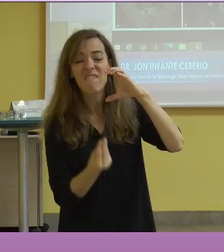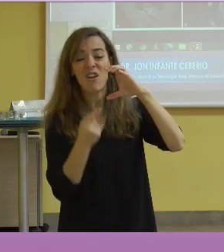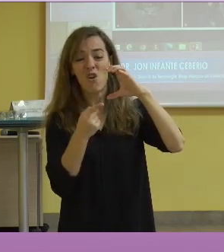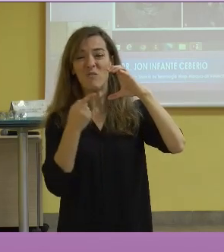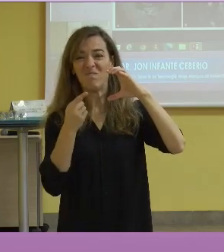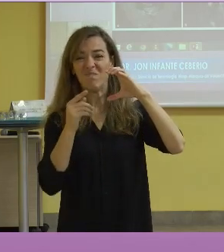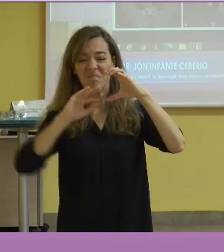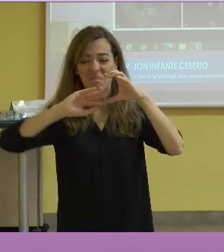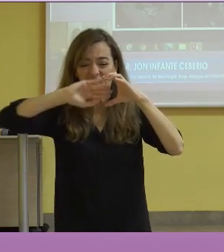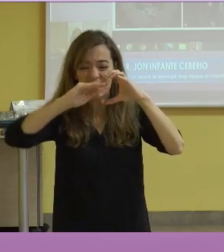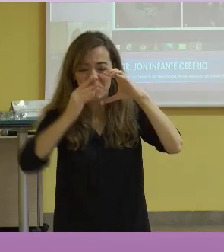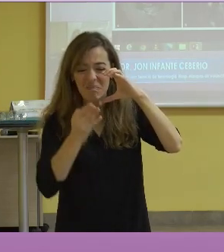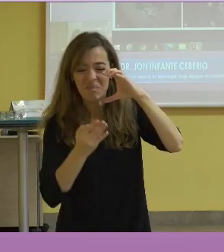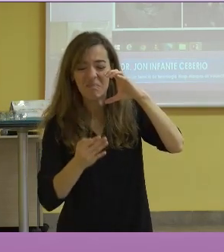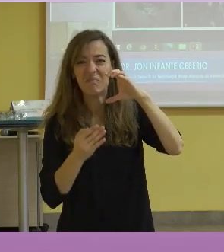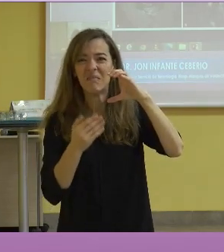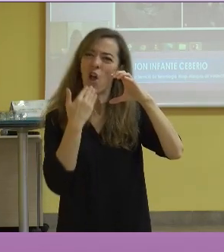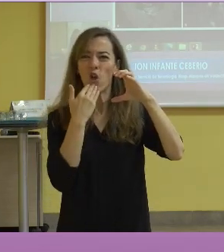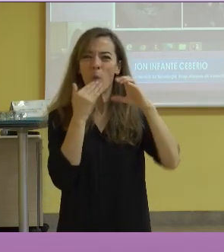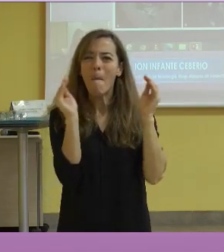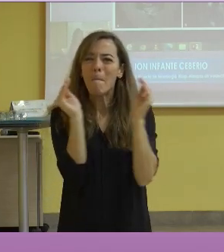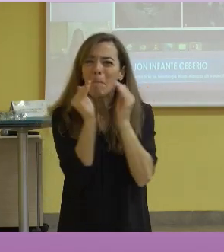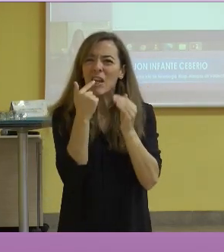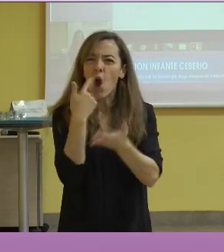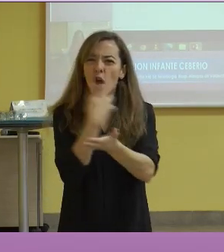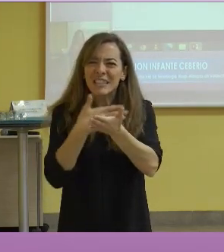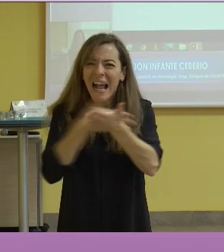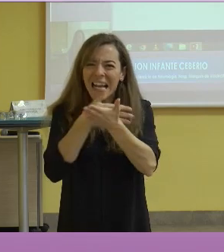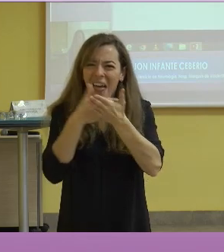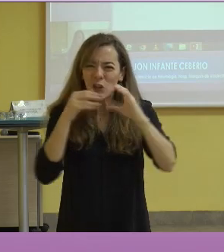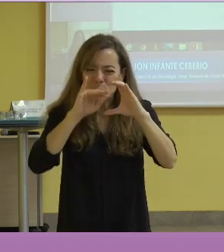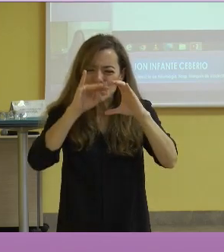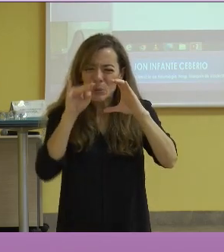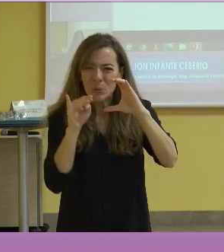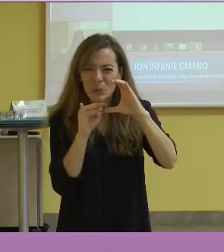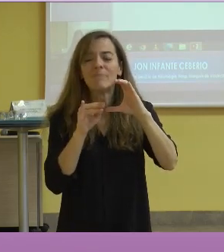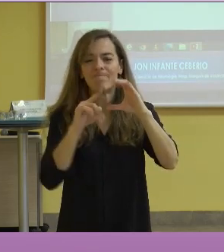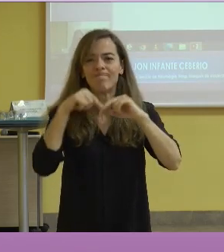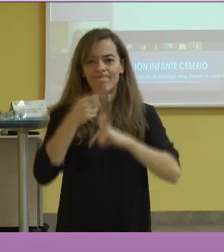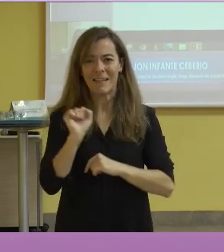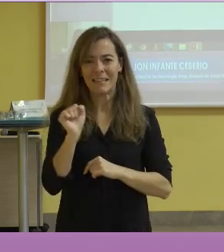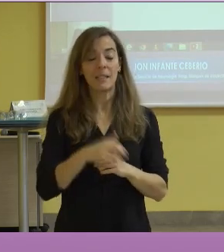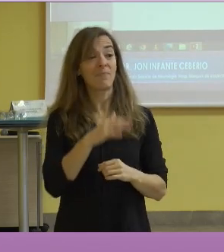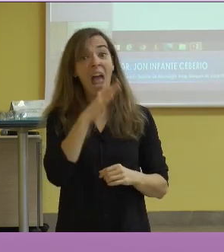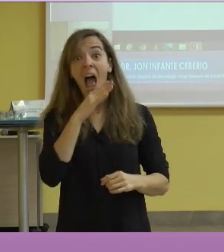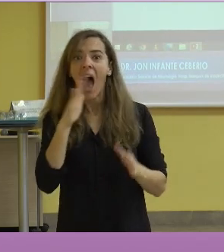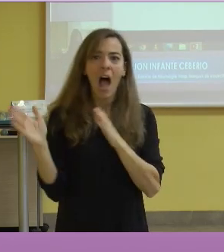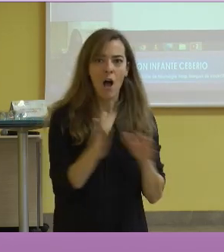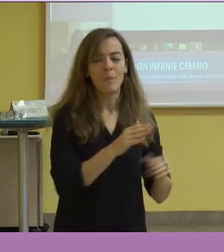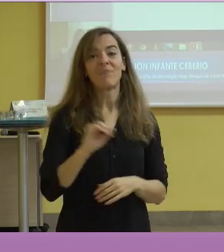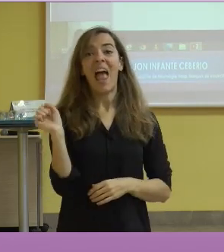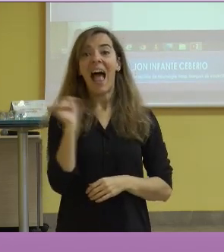se producen en el espacio subaracnoideo. Bueno, vamos a detenernos un poquito más en las ataxias